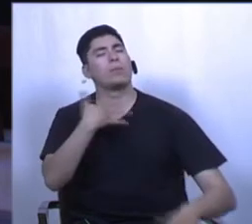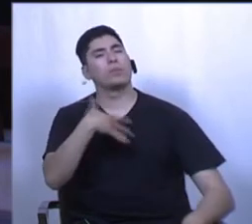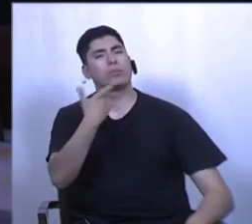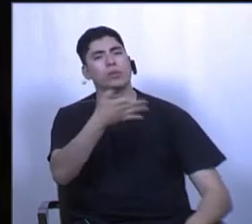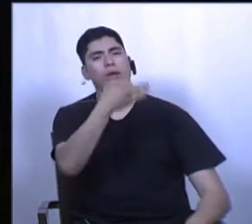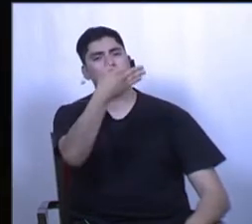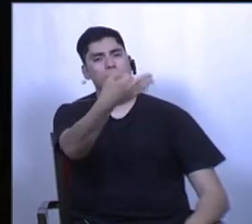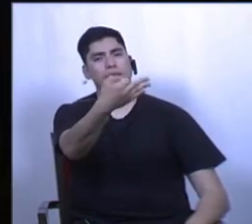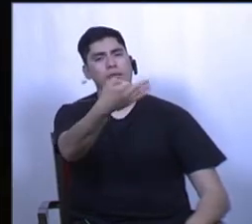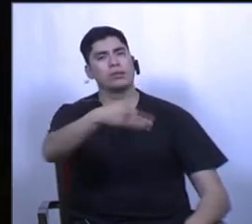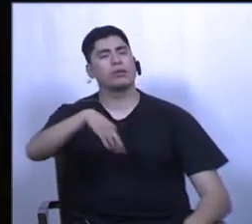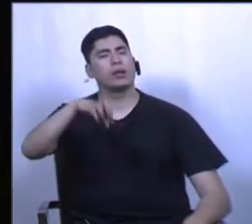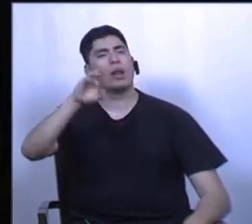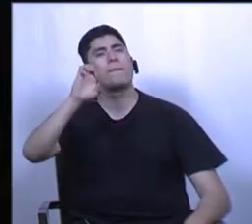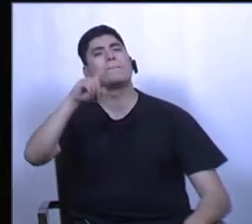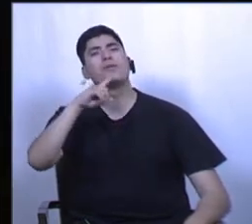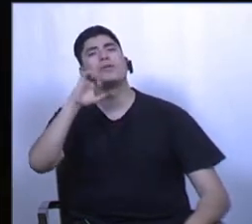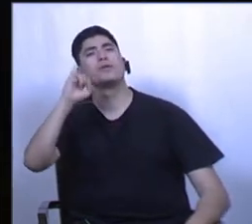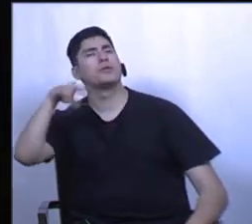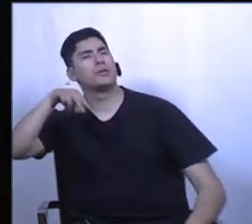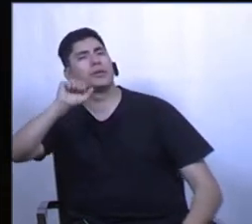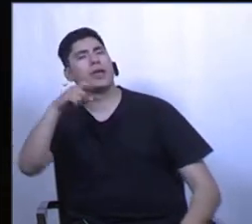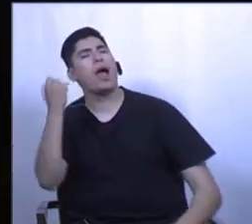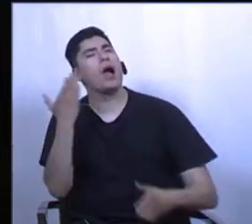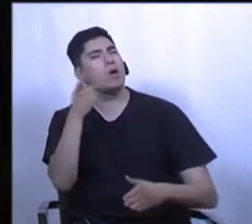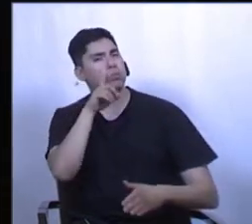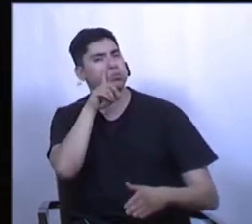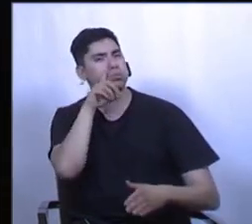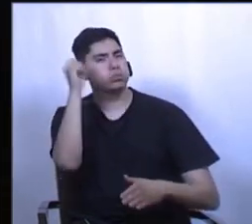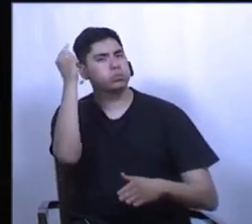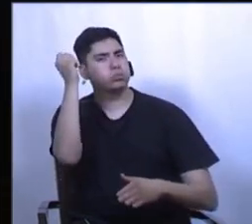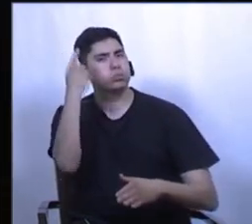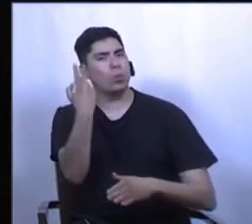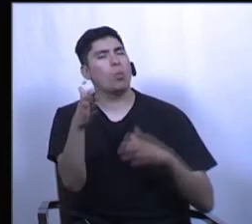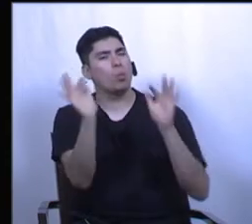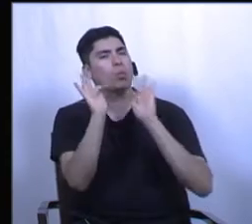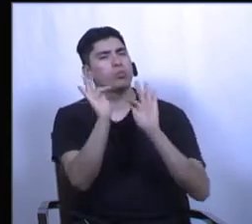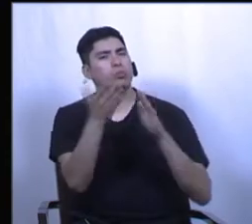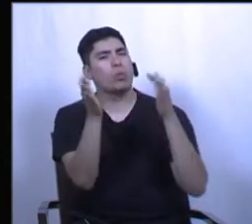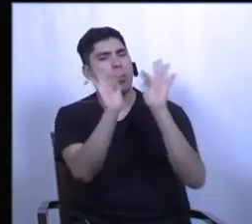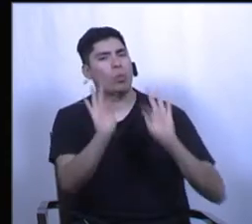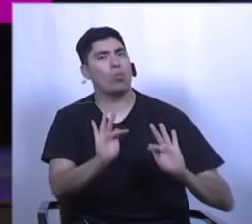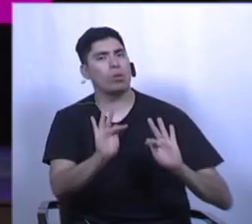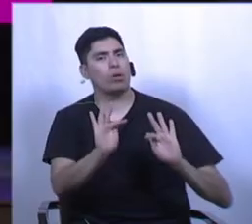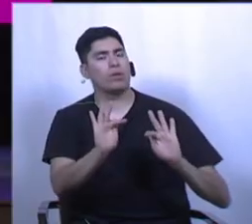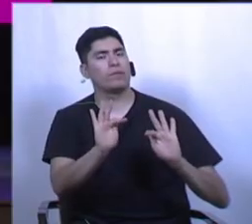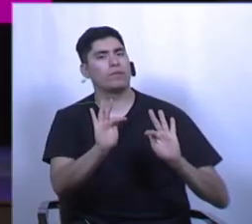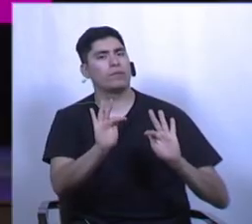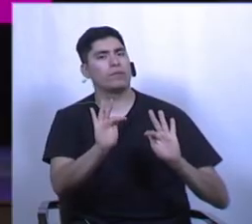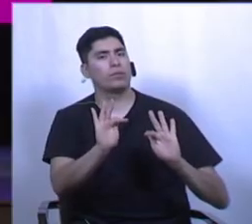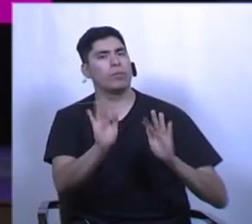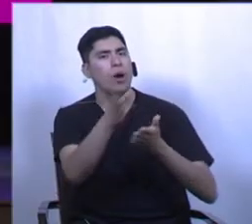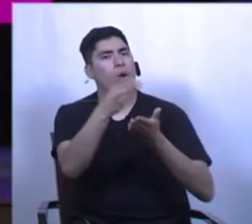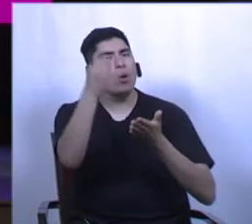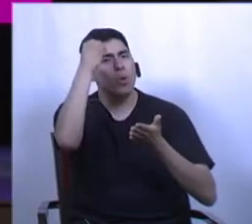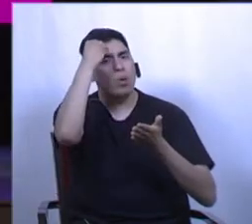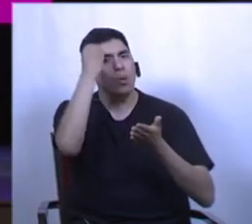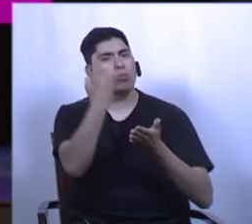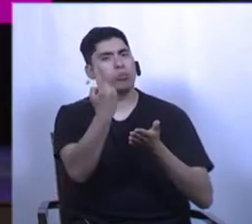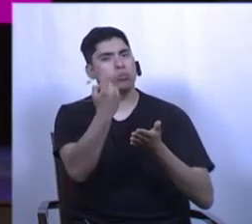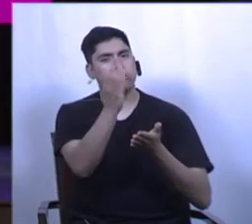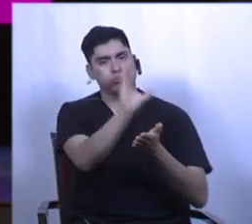a las proteínas es que tienen que entender que tienen una función y una forma. Entonces consideren esta una